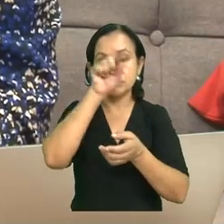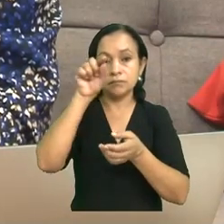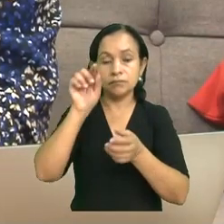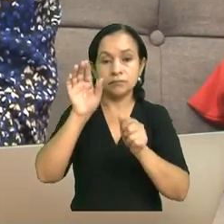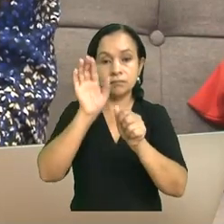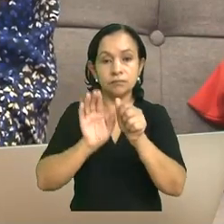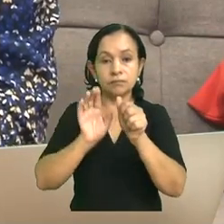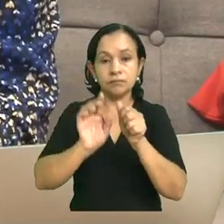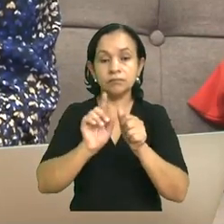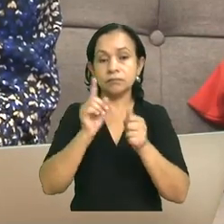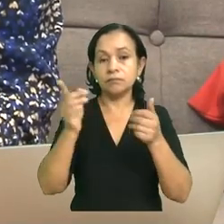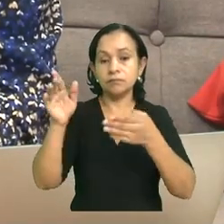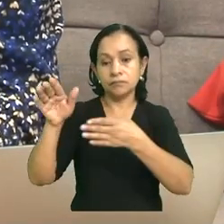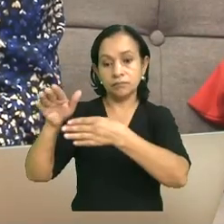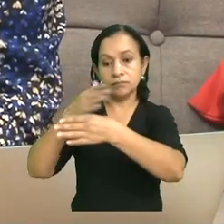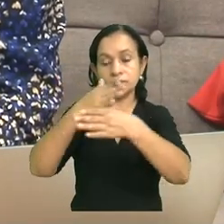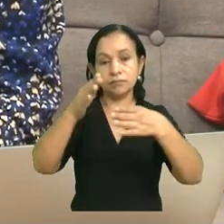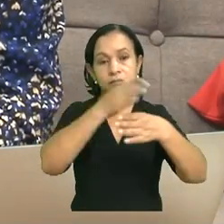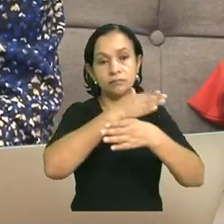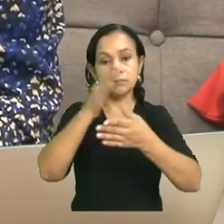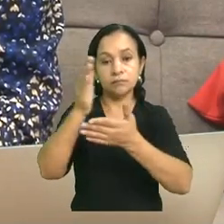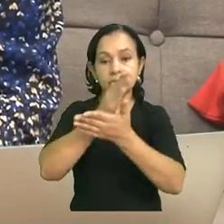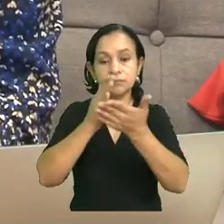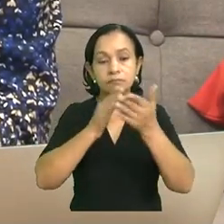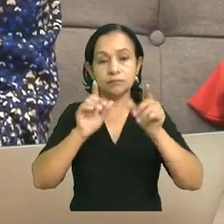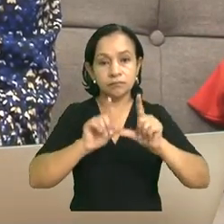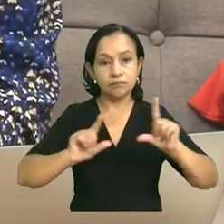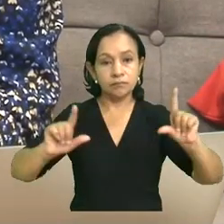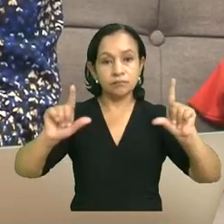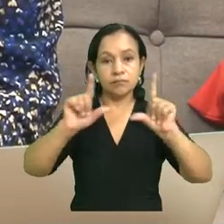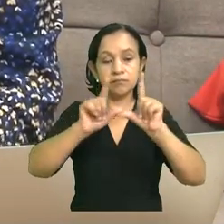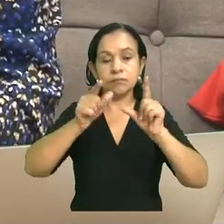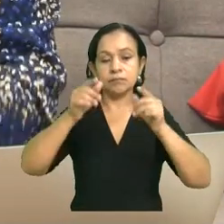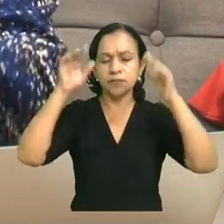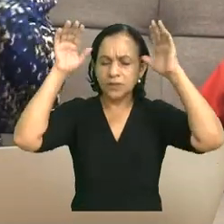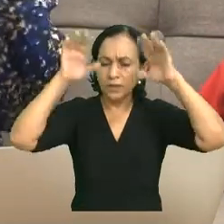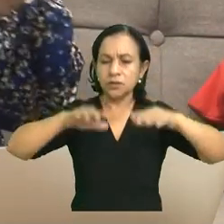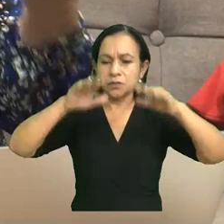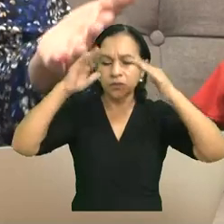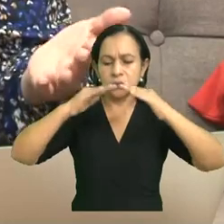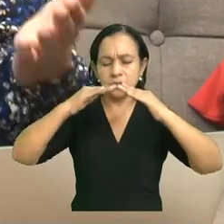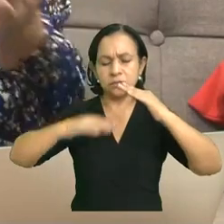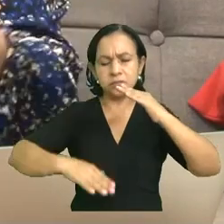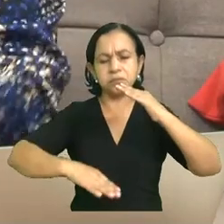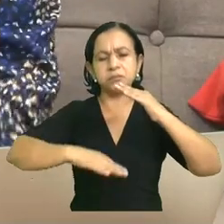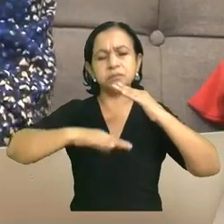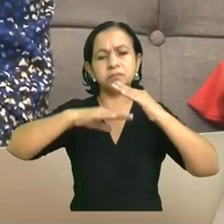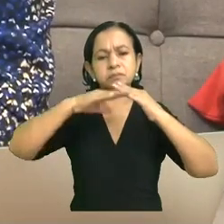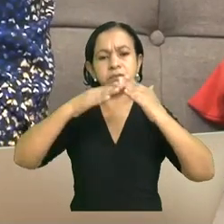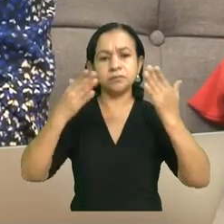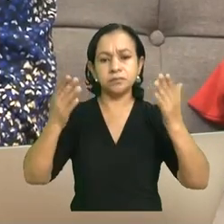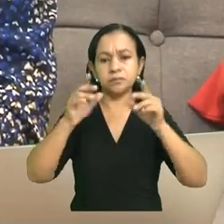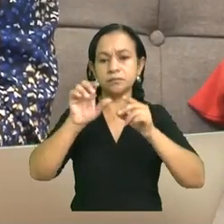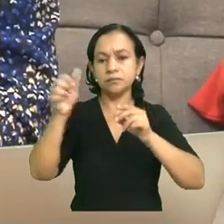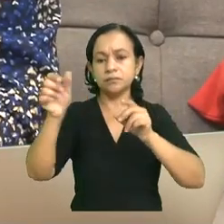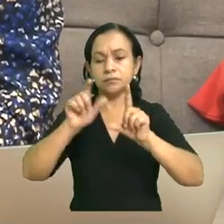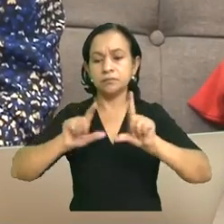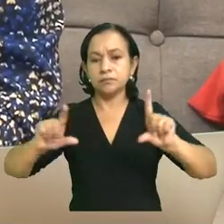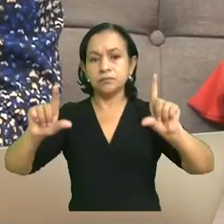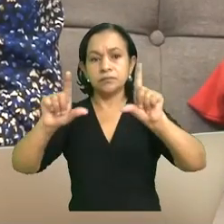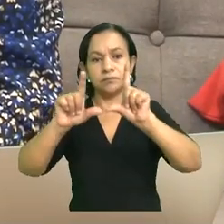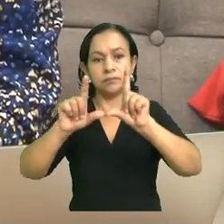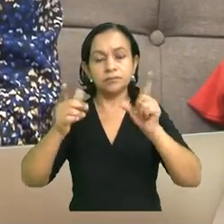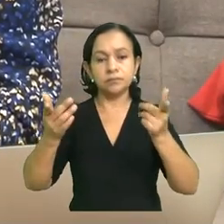uno. Porque es diferente, pues en algunas zonas podemos tener inundaciones, en otras zonas puede ser otro